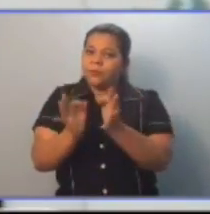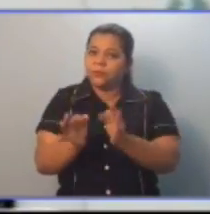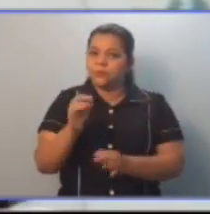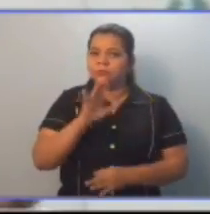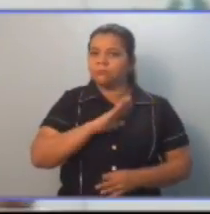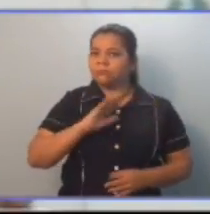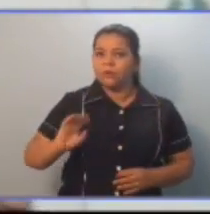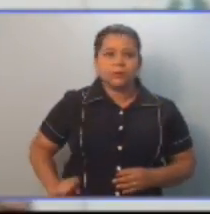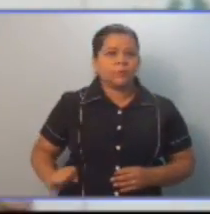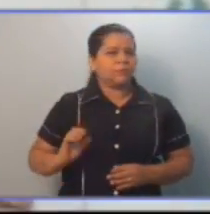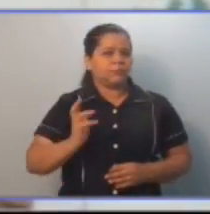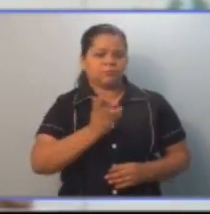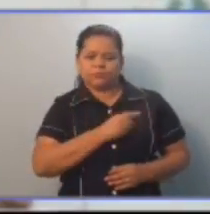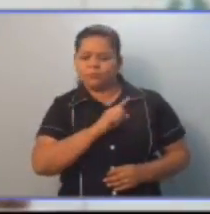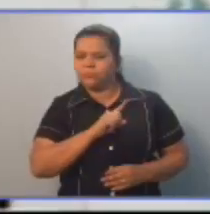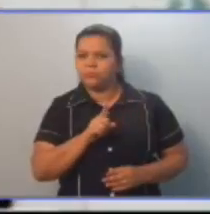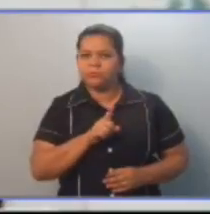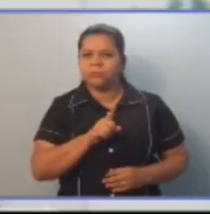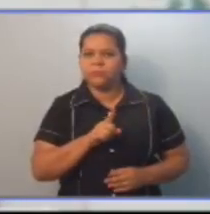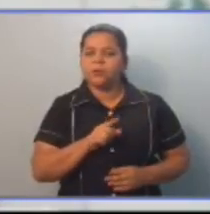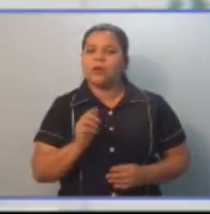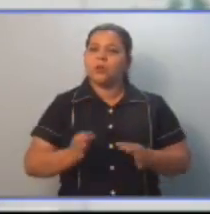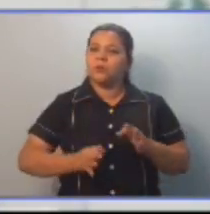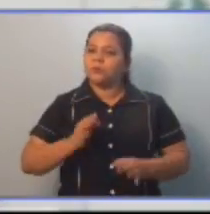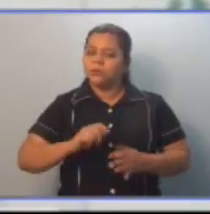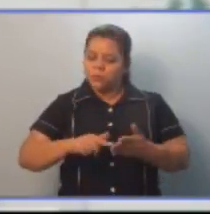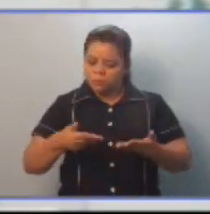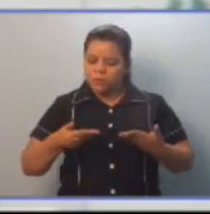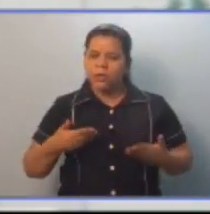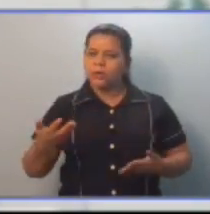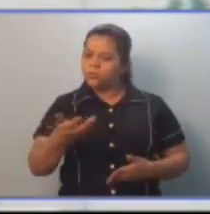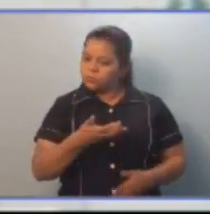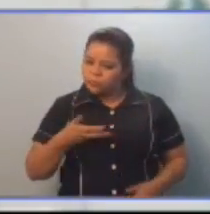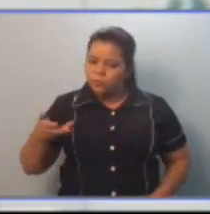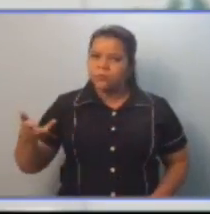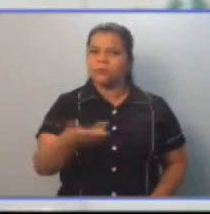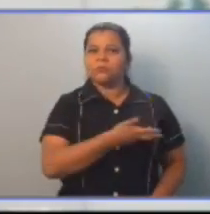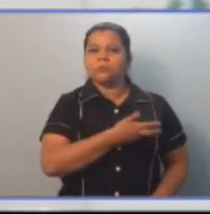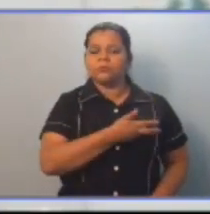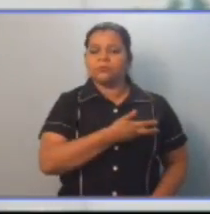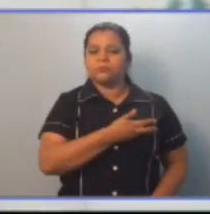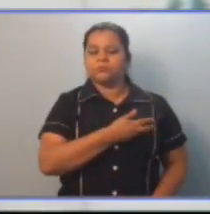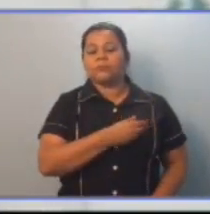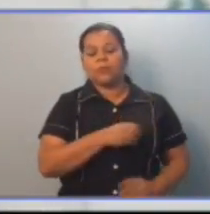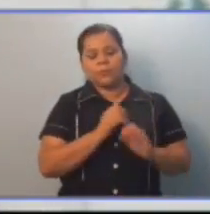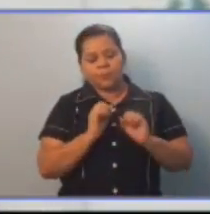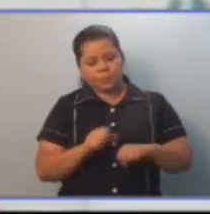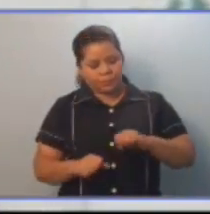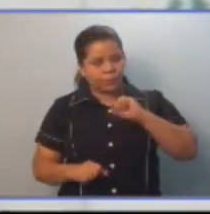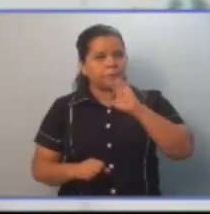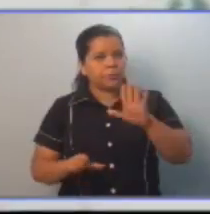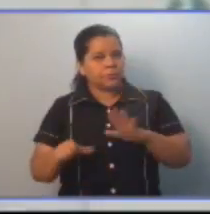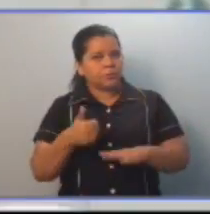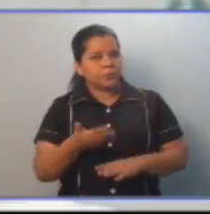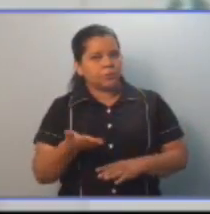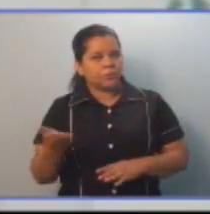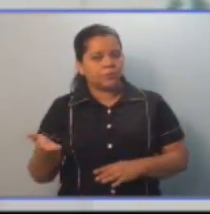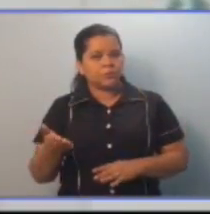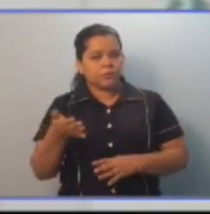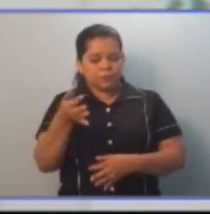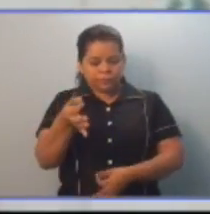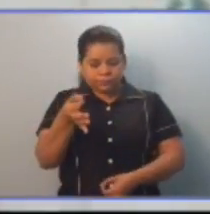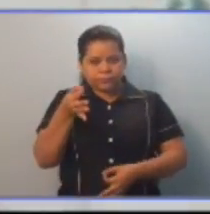no tenemos que rogar la administración de justicia. La justicia es un derecho que tenemos todos los ciudadanos. Para señalar otro aspecto puntual, la escritura,